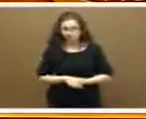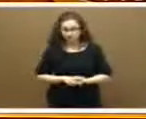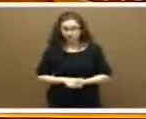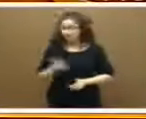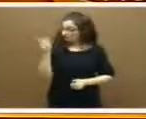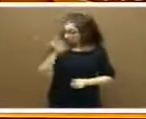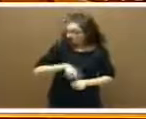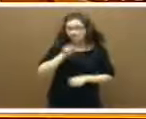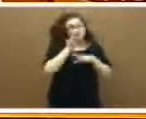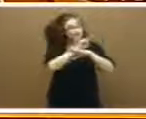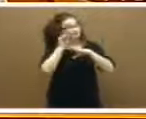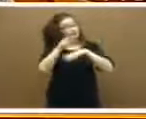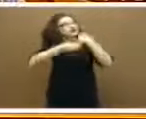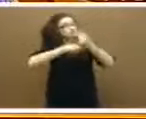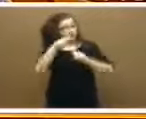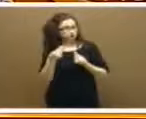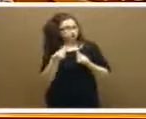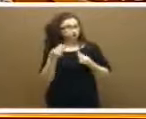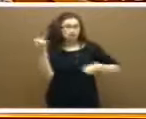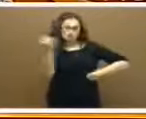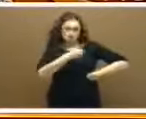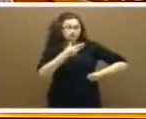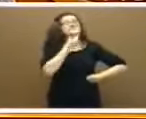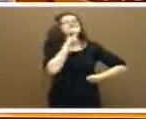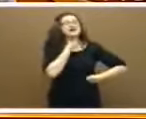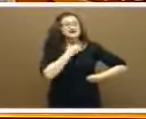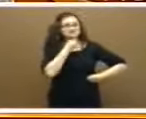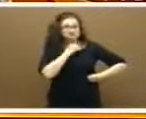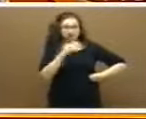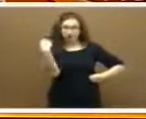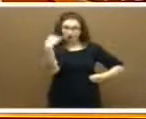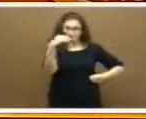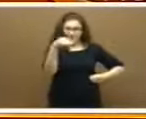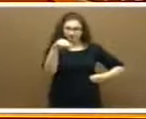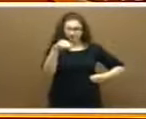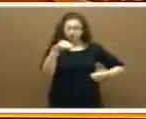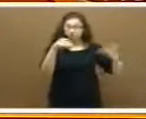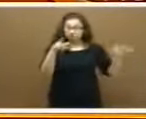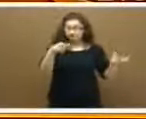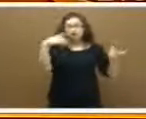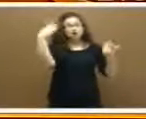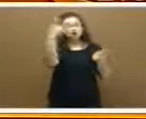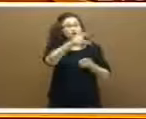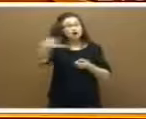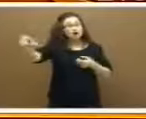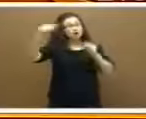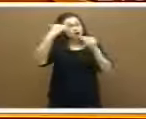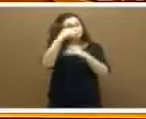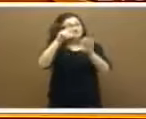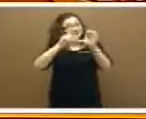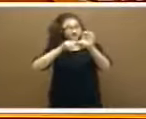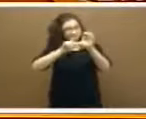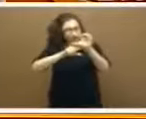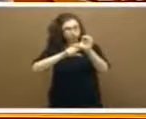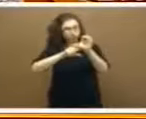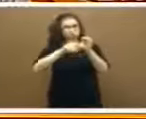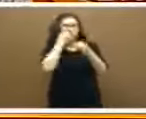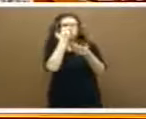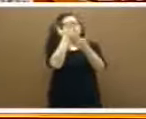Popular con el Fondo de Garantía Joven para que sea la sociedad extremeña la que aporte y contribuya con propuestas a la